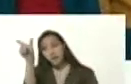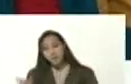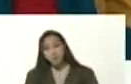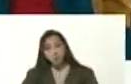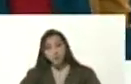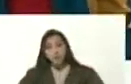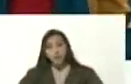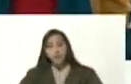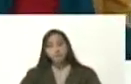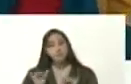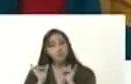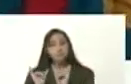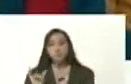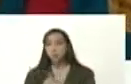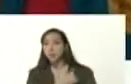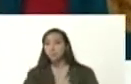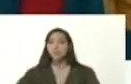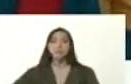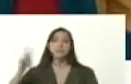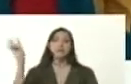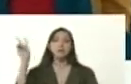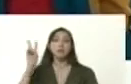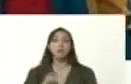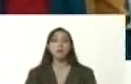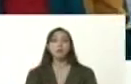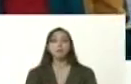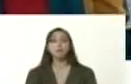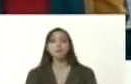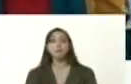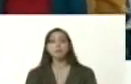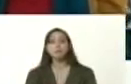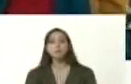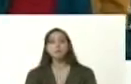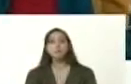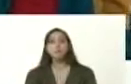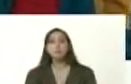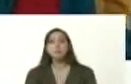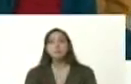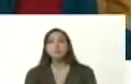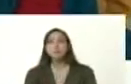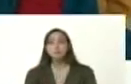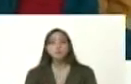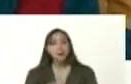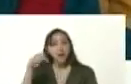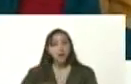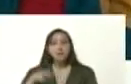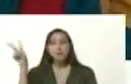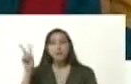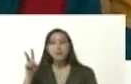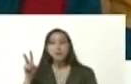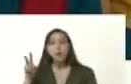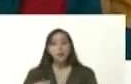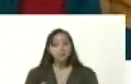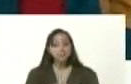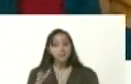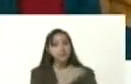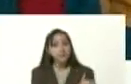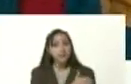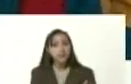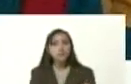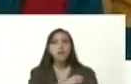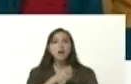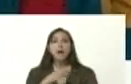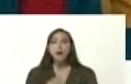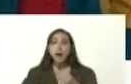quizás uno de los pocos lugares del mundo donde la derecha ha ido a 25